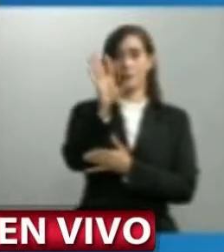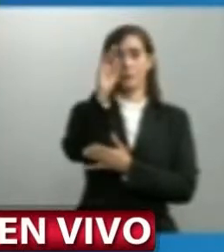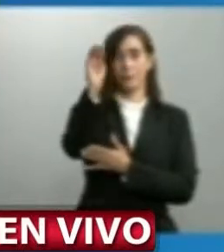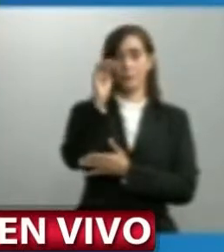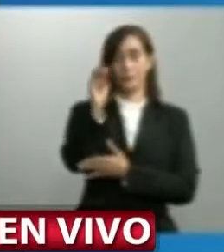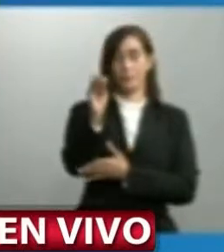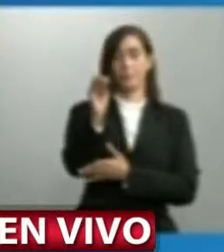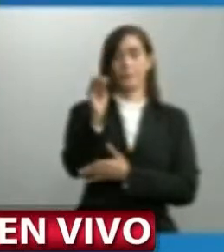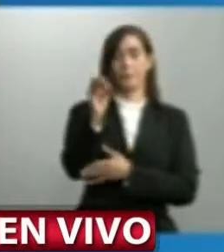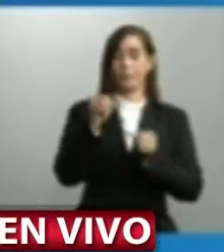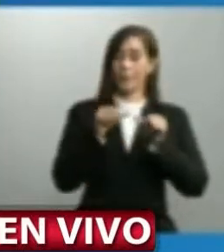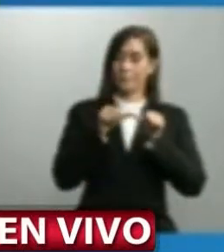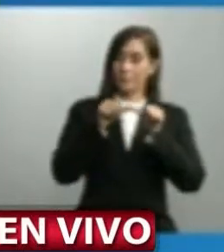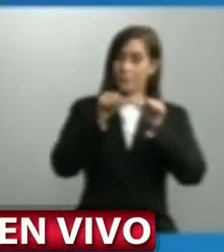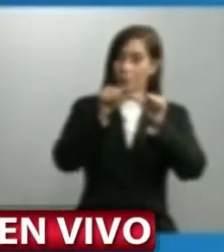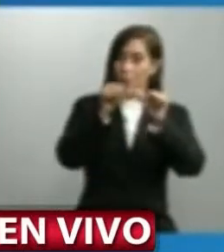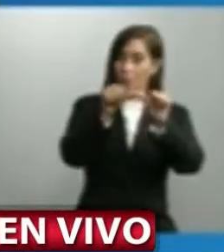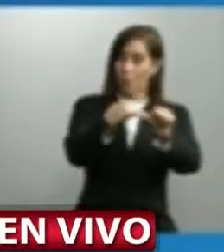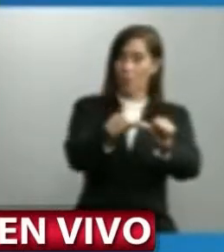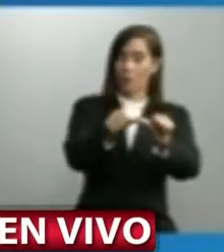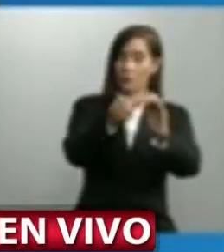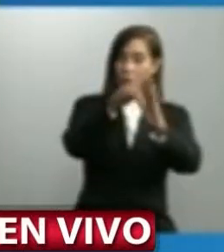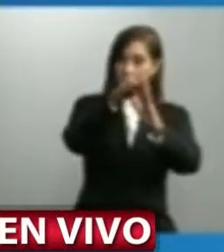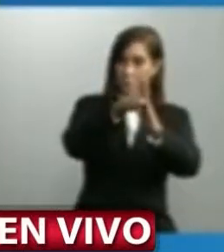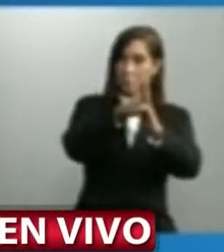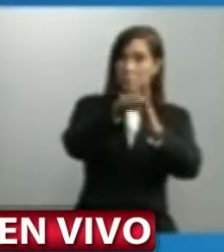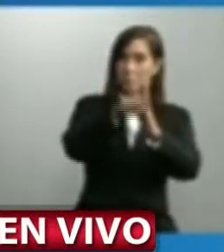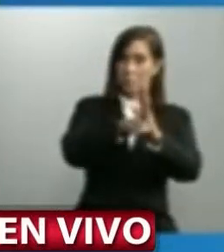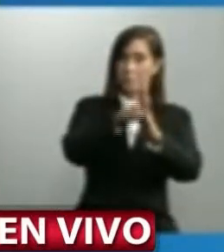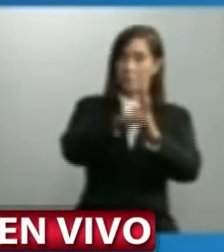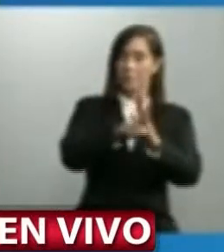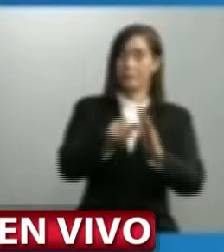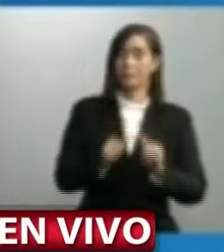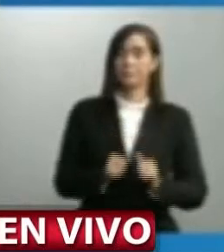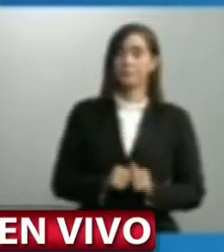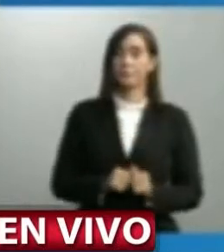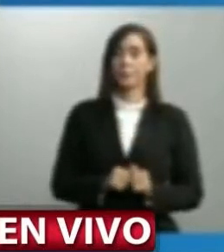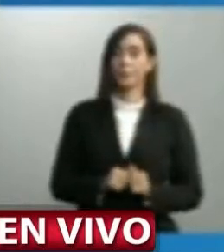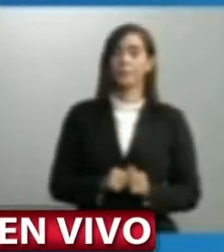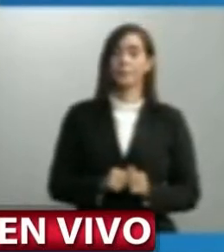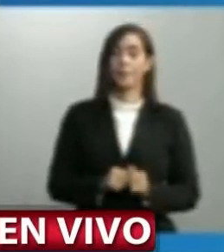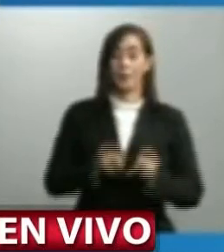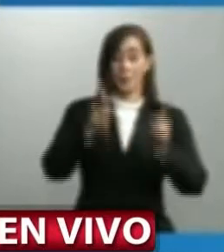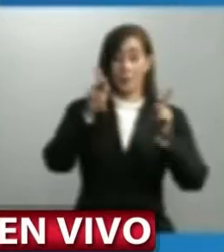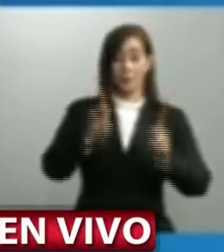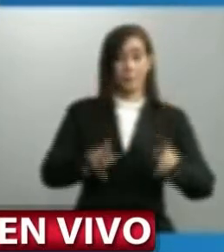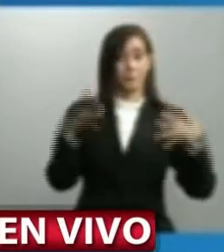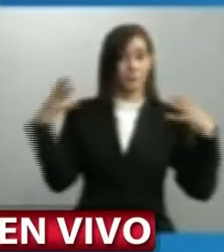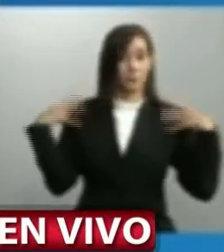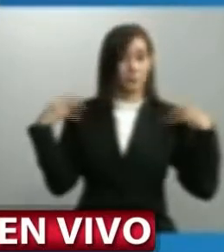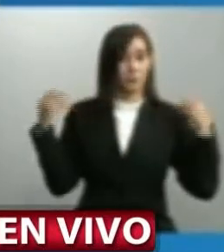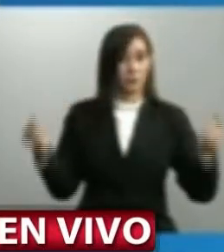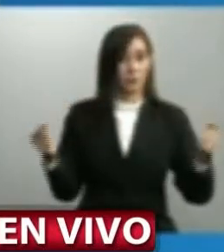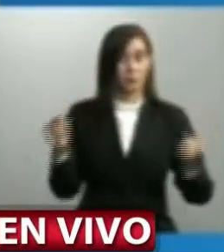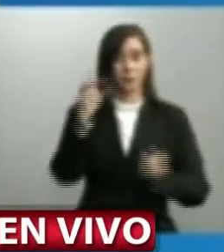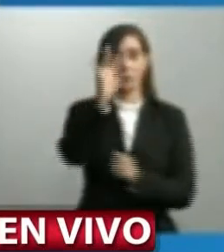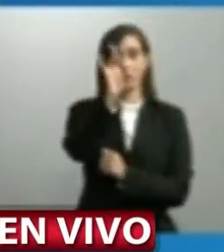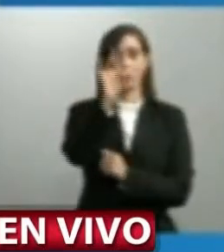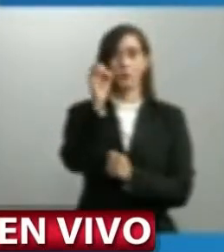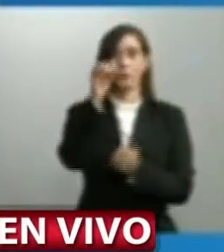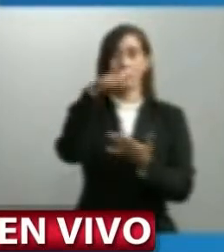3.05%, continuando su línea de descensos. El número de recuperados,